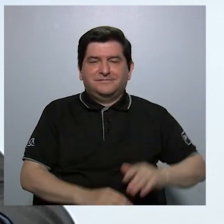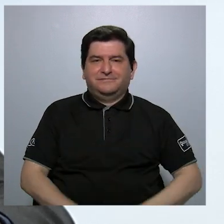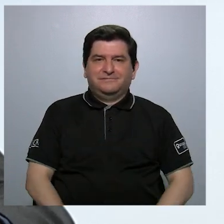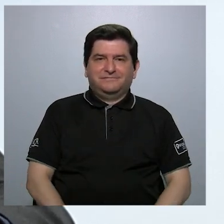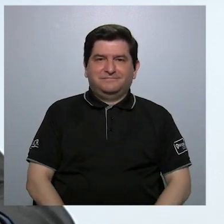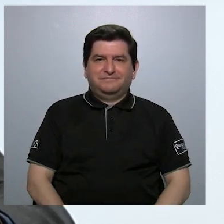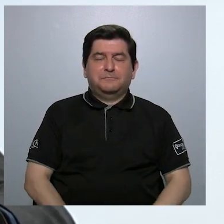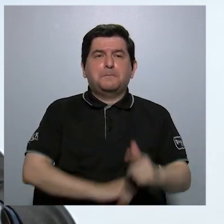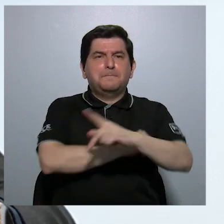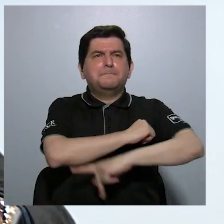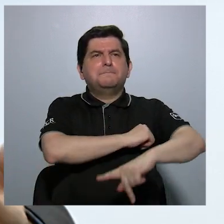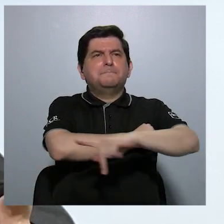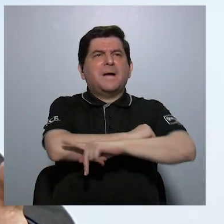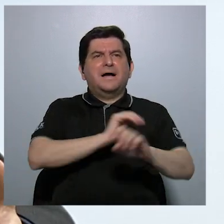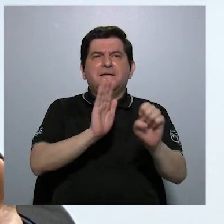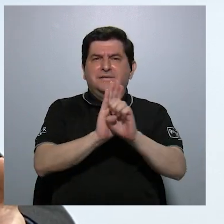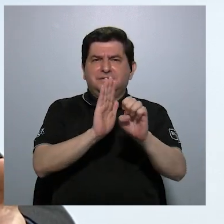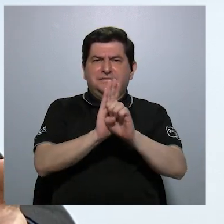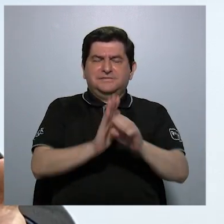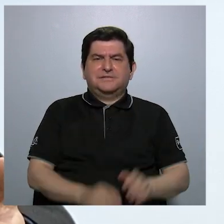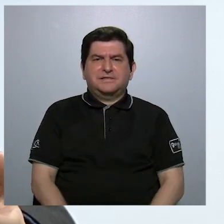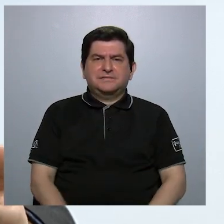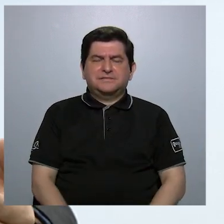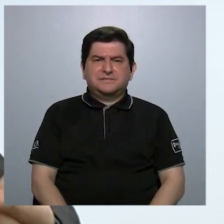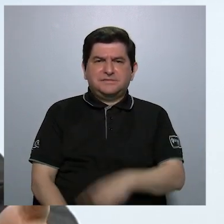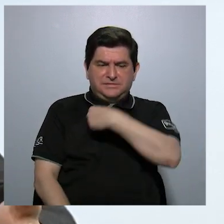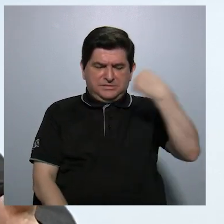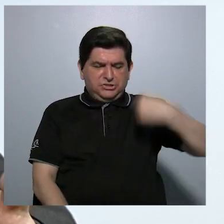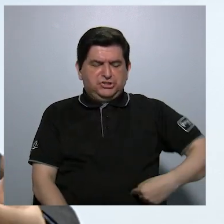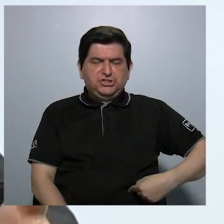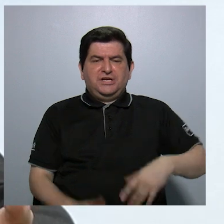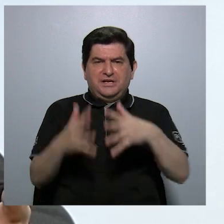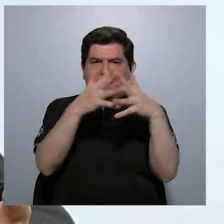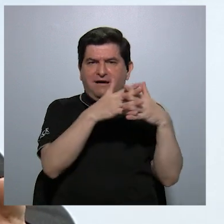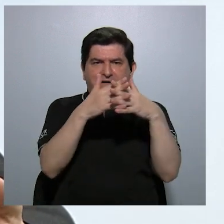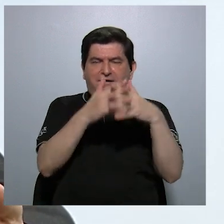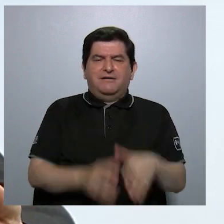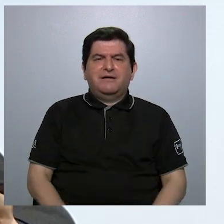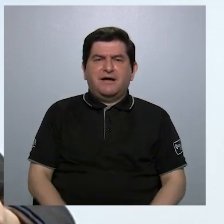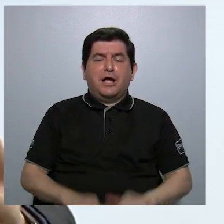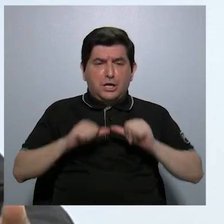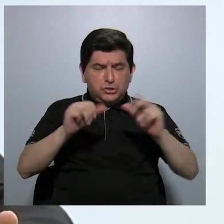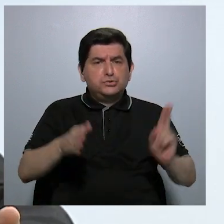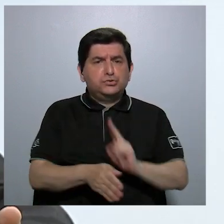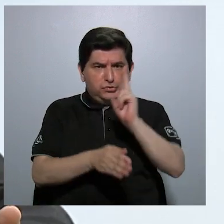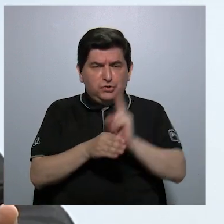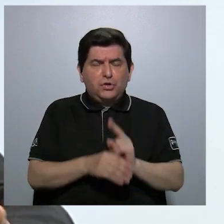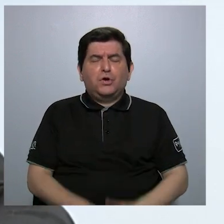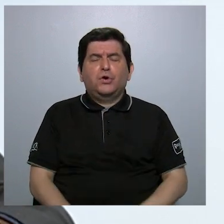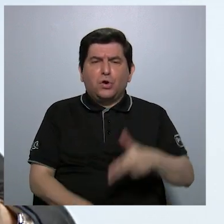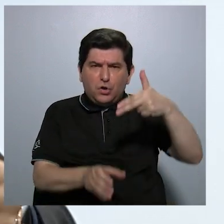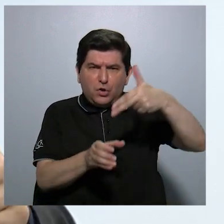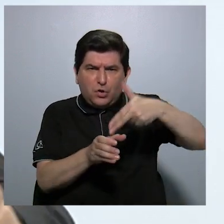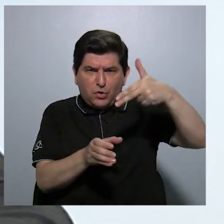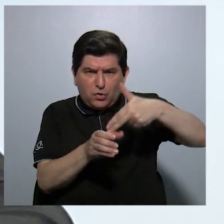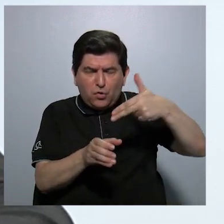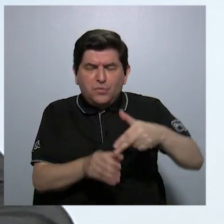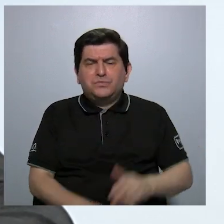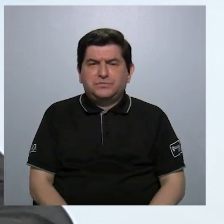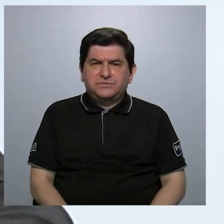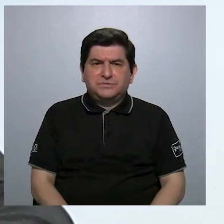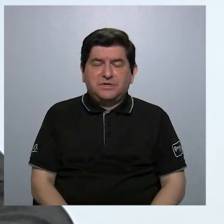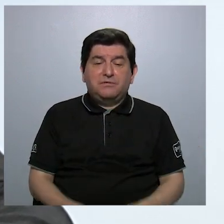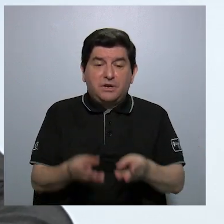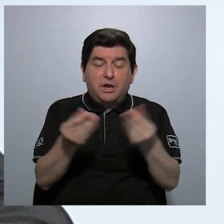instrumento. Entonces, en países, por ejemplo, como en China o en Estados Unidos, donde aún se utiliza combustibles